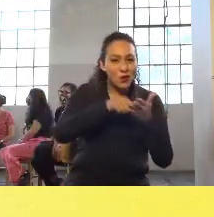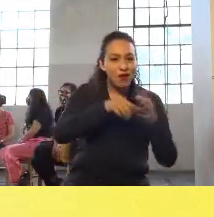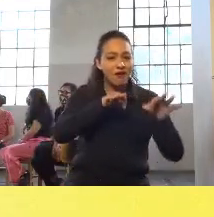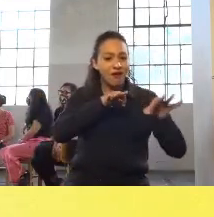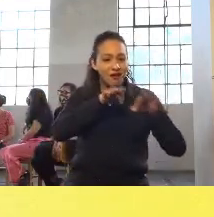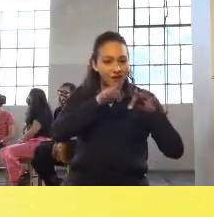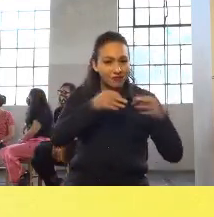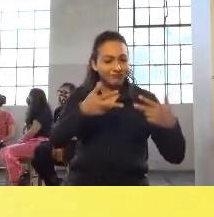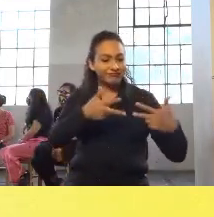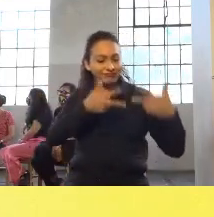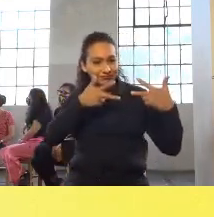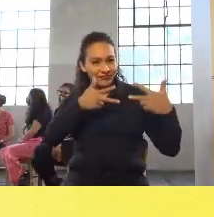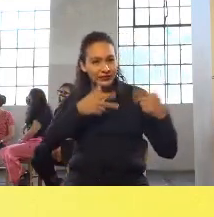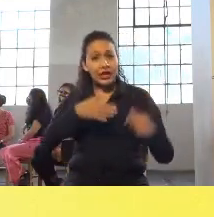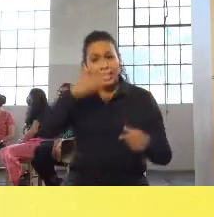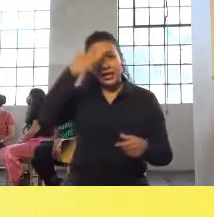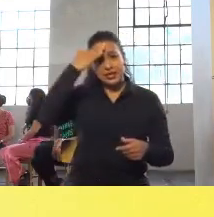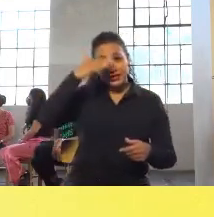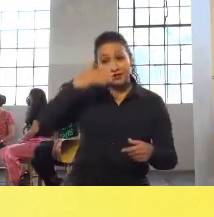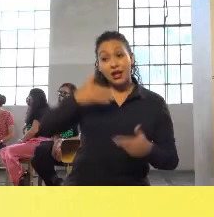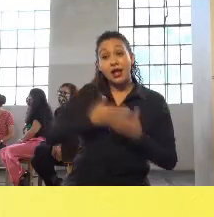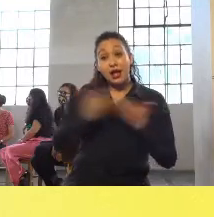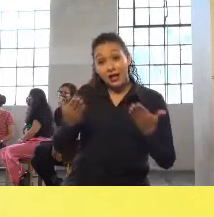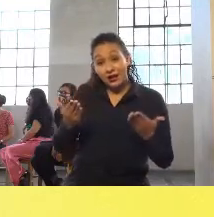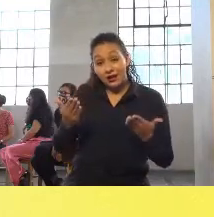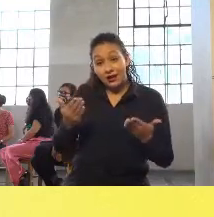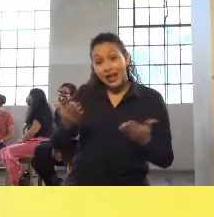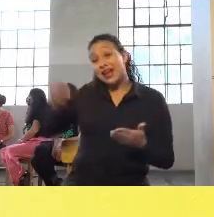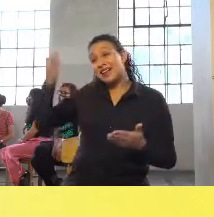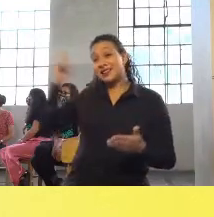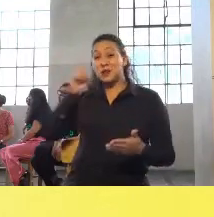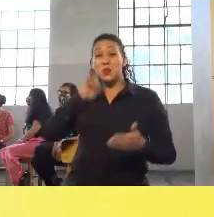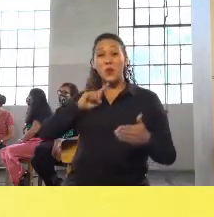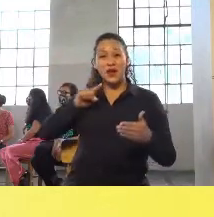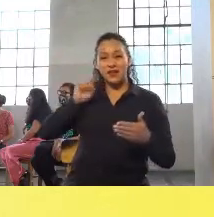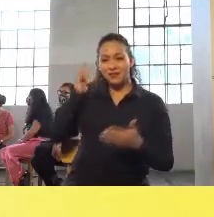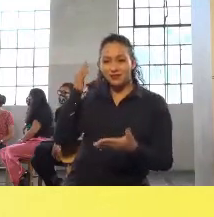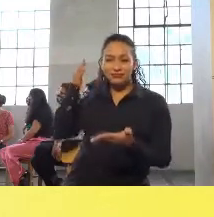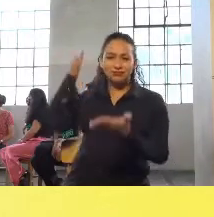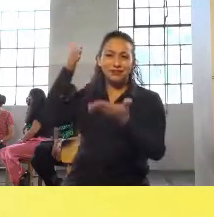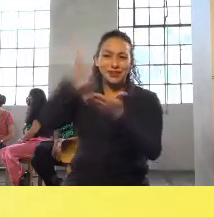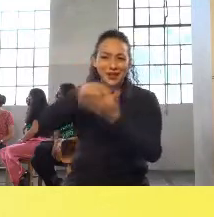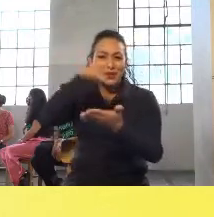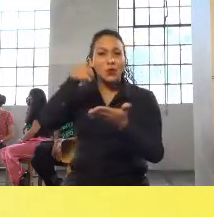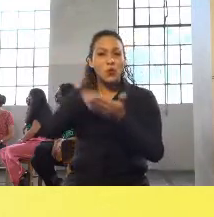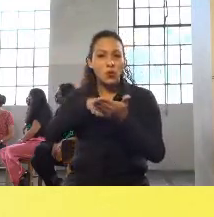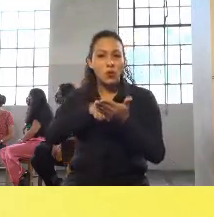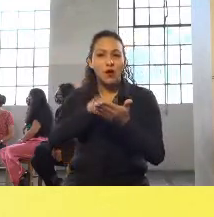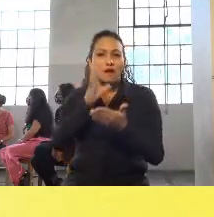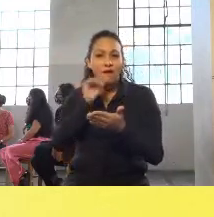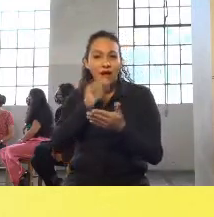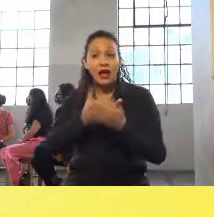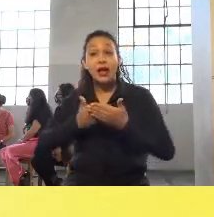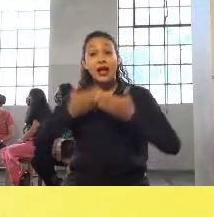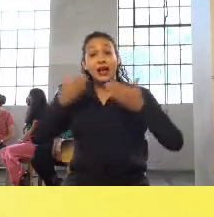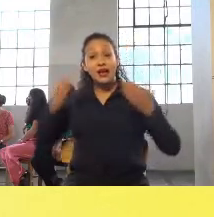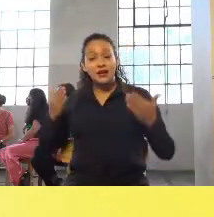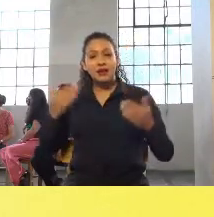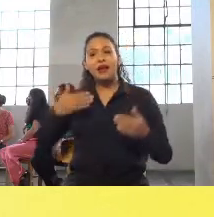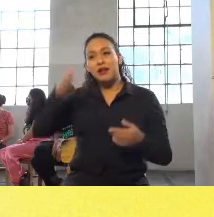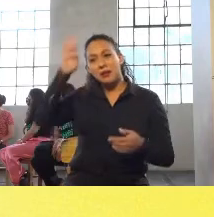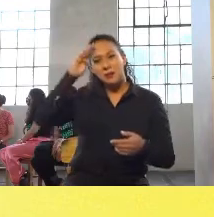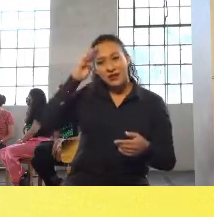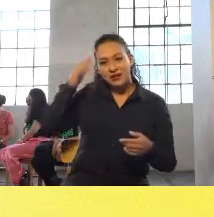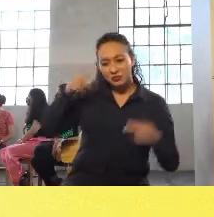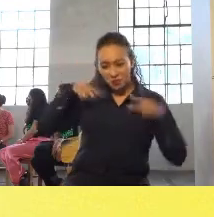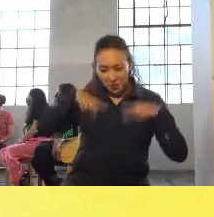como mujeres, se nos niegan los espacios públicos, no podemos salir a la calle sin tener que contemplar qué nos ponemos, a dónde vamos a ir, si vamos a ir al